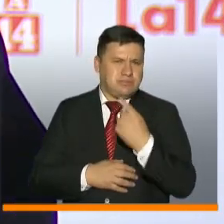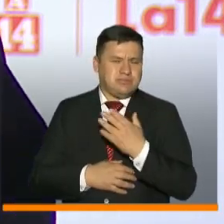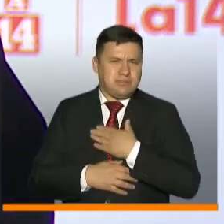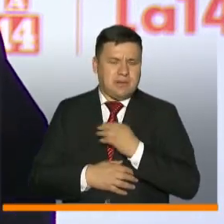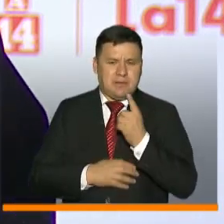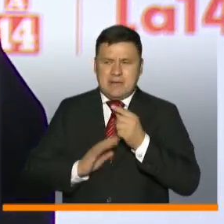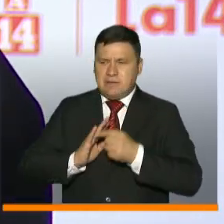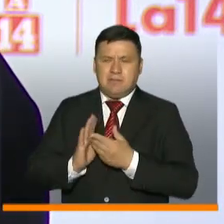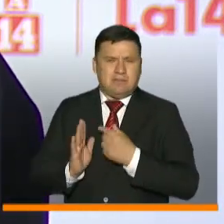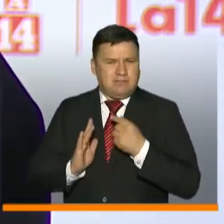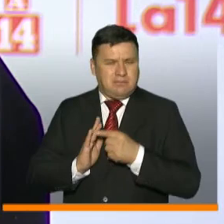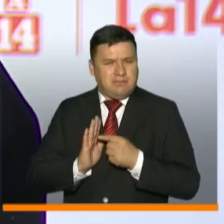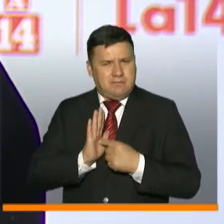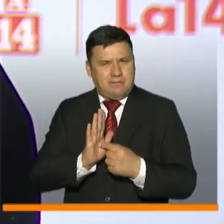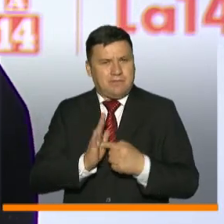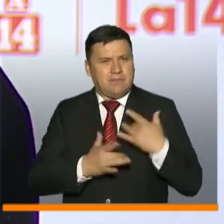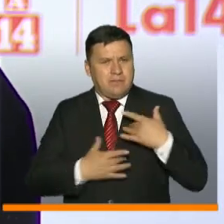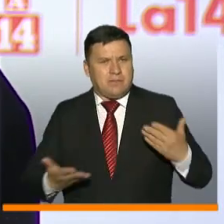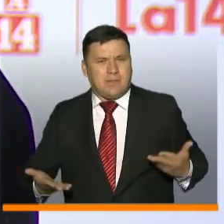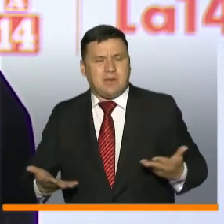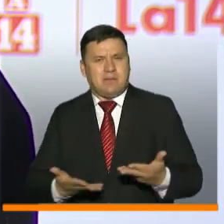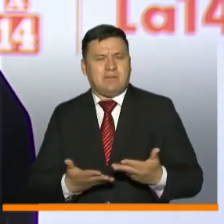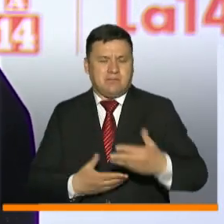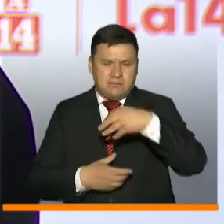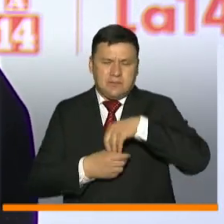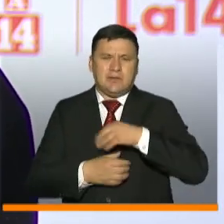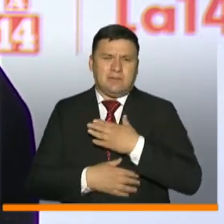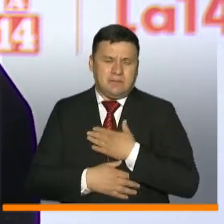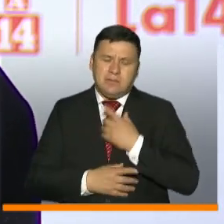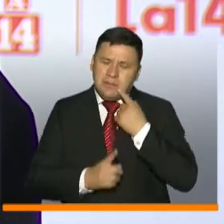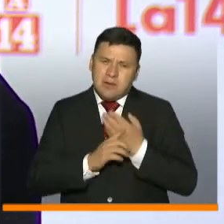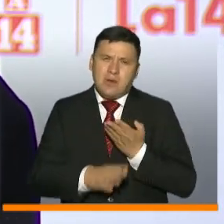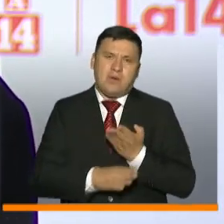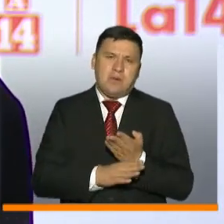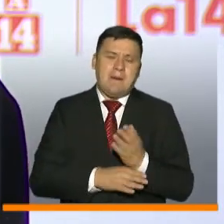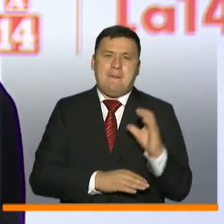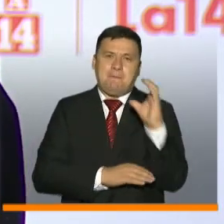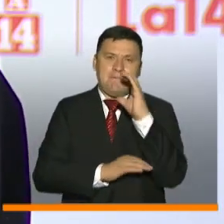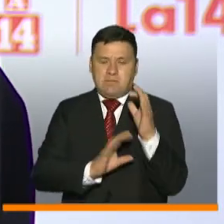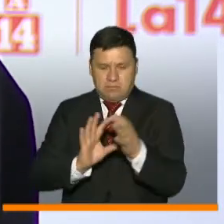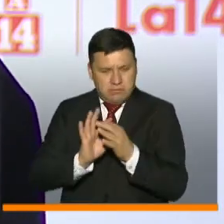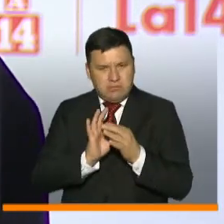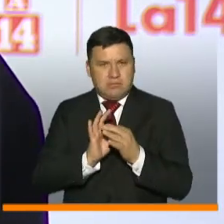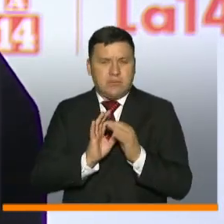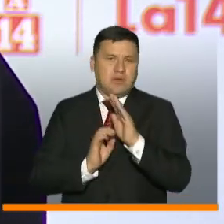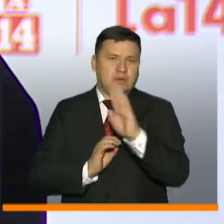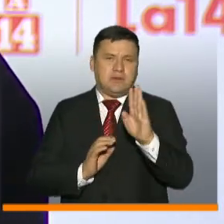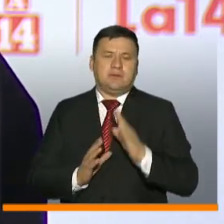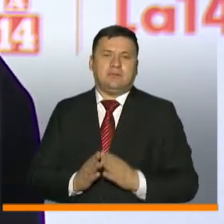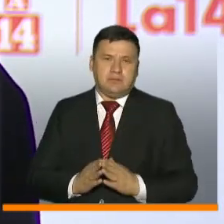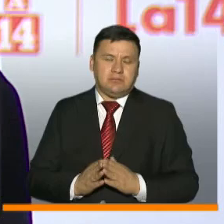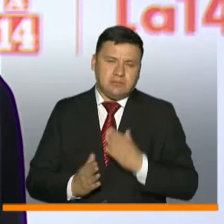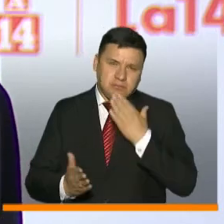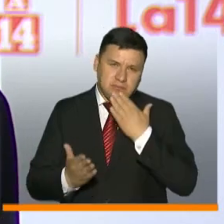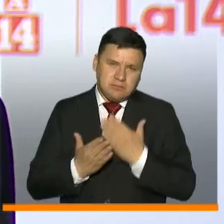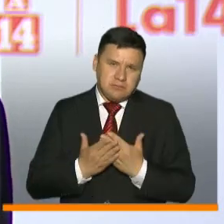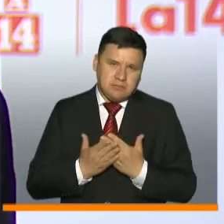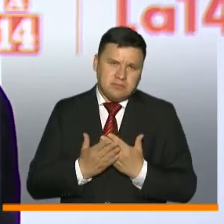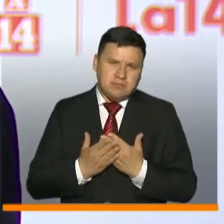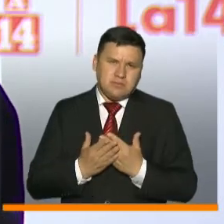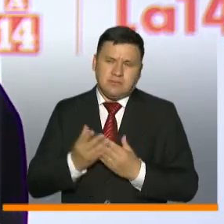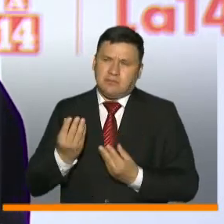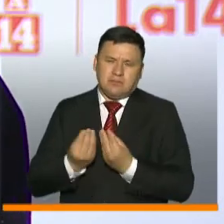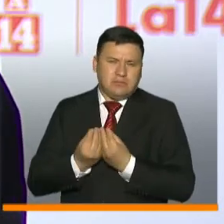querida primera dama, que es la solidaridad, que es el propósito de un país unido por ustedes. Y gracias a